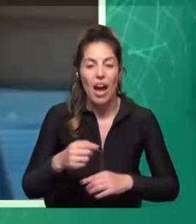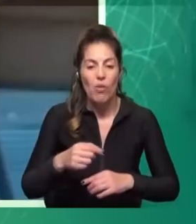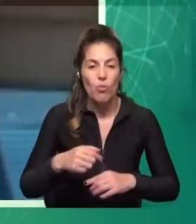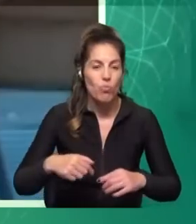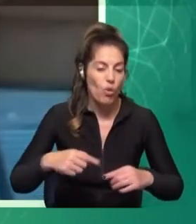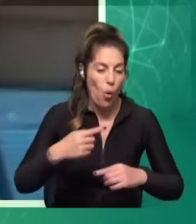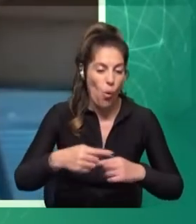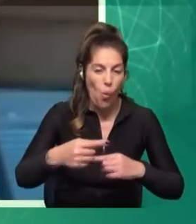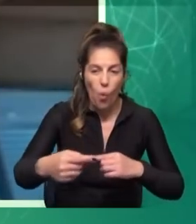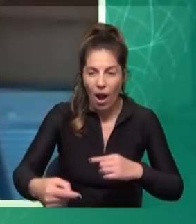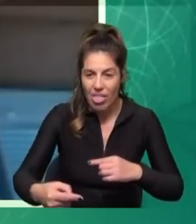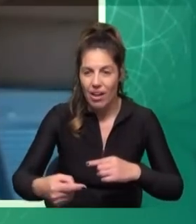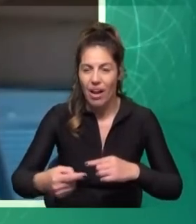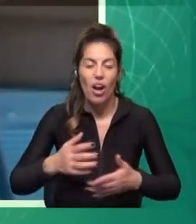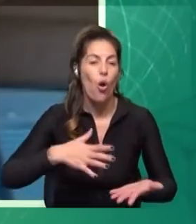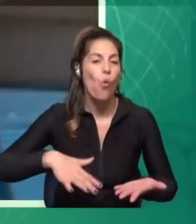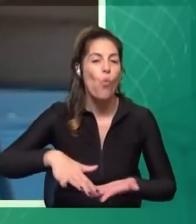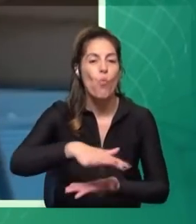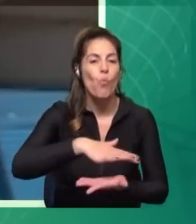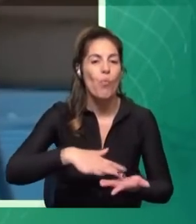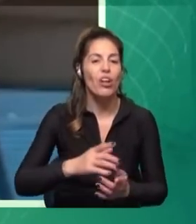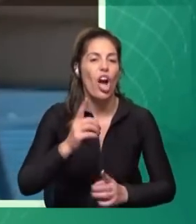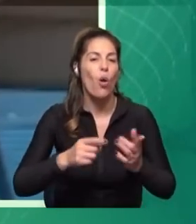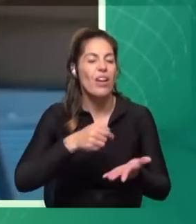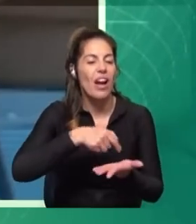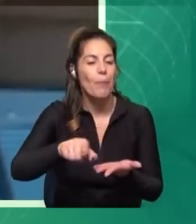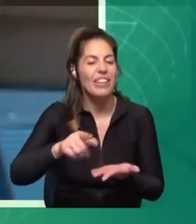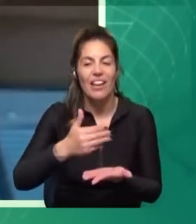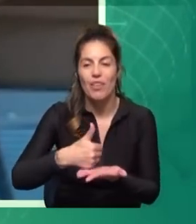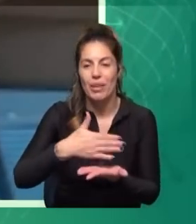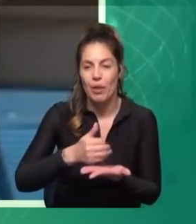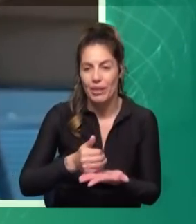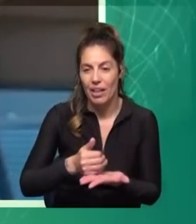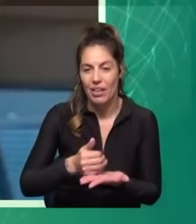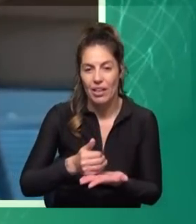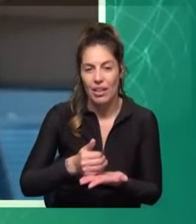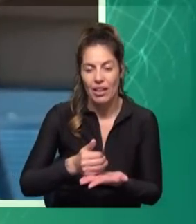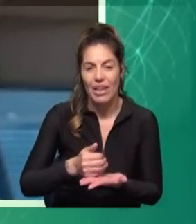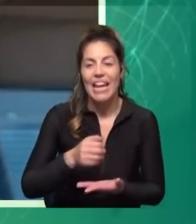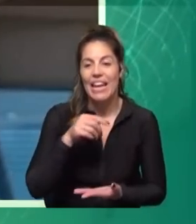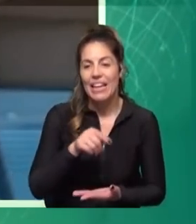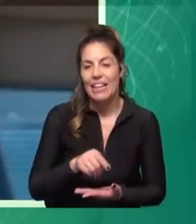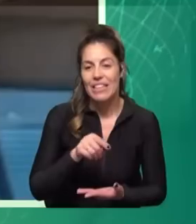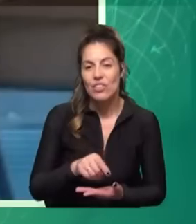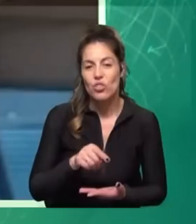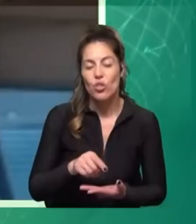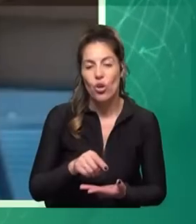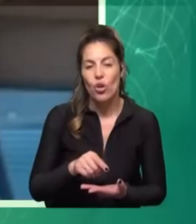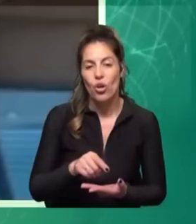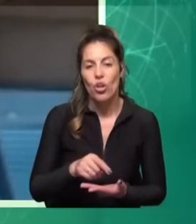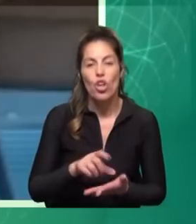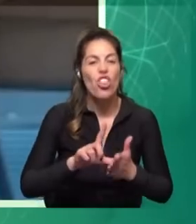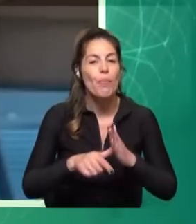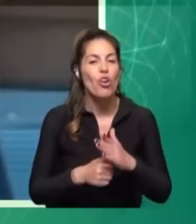y para un barrio de de alguna capitales departamentales Y esa eso lo